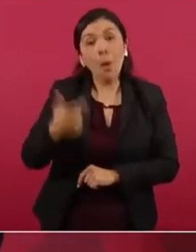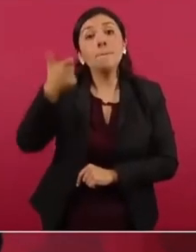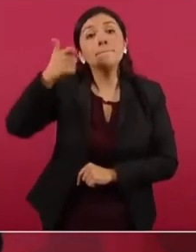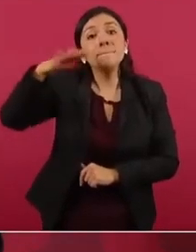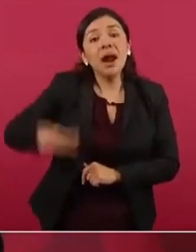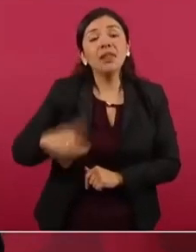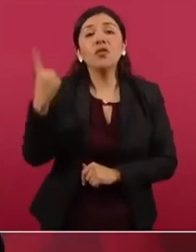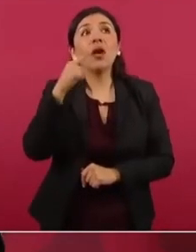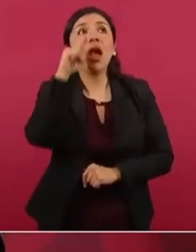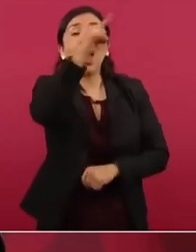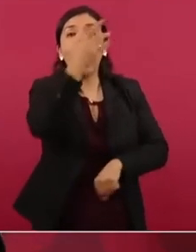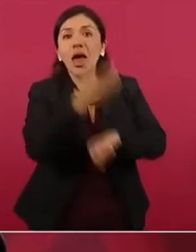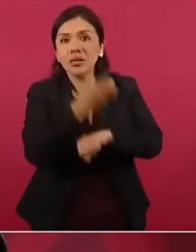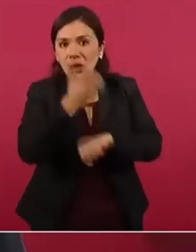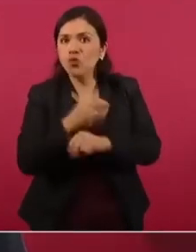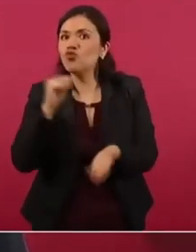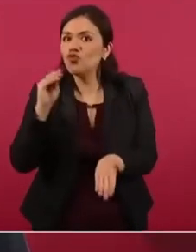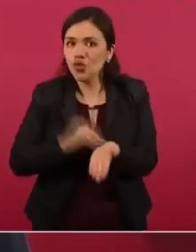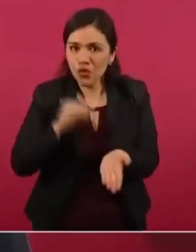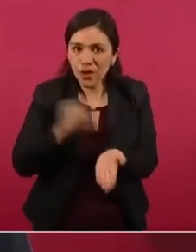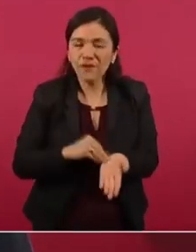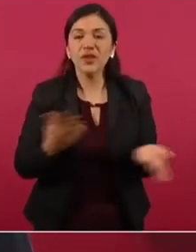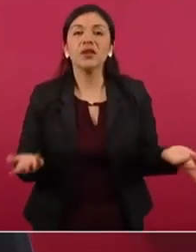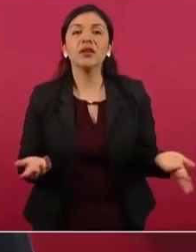y